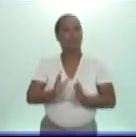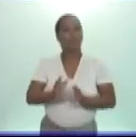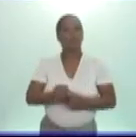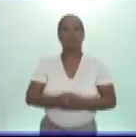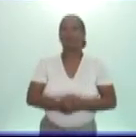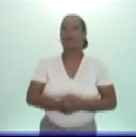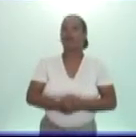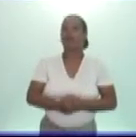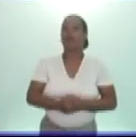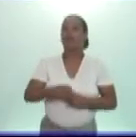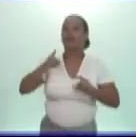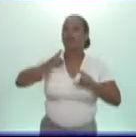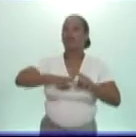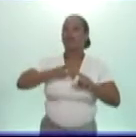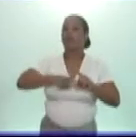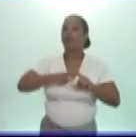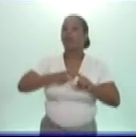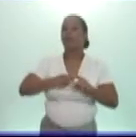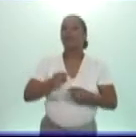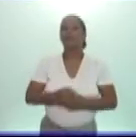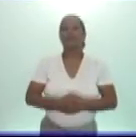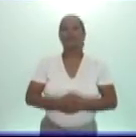el contenido que ustedes han